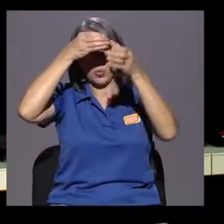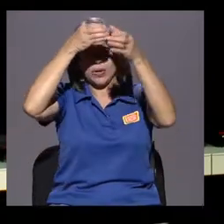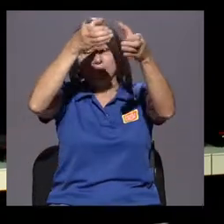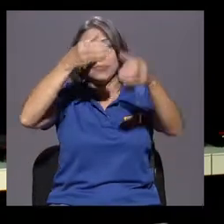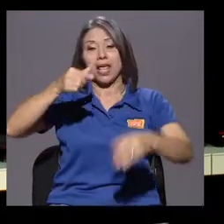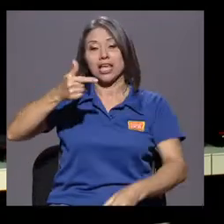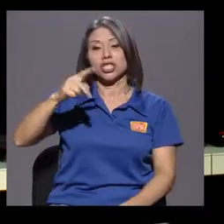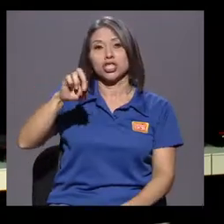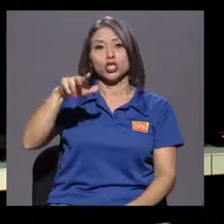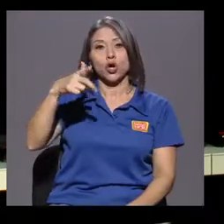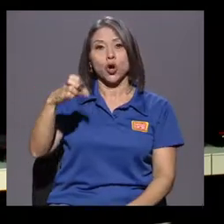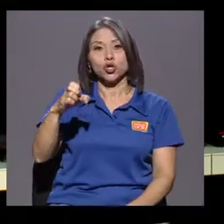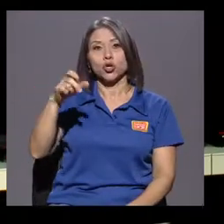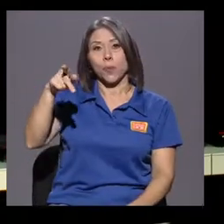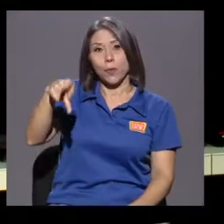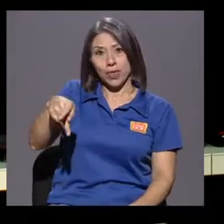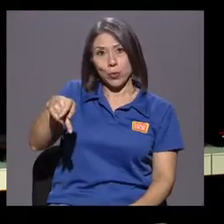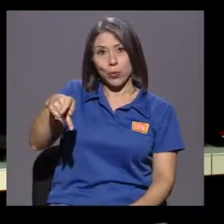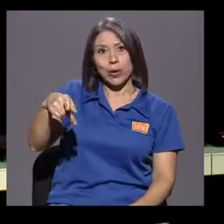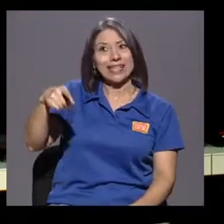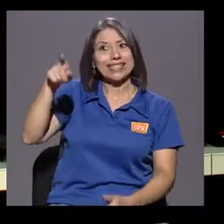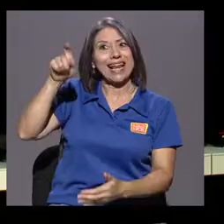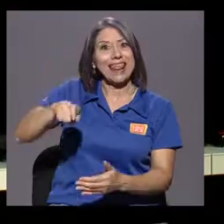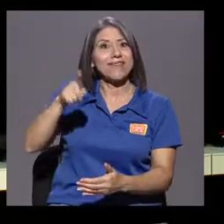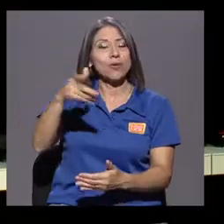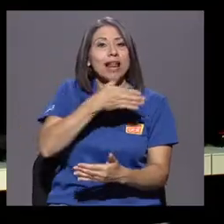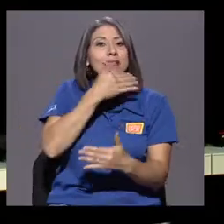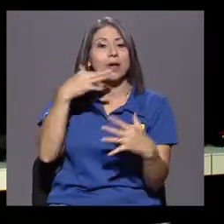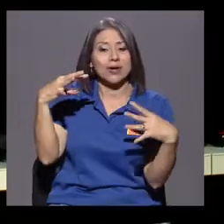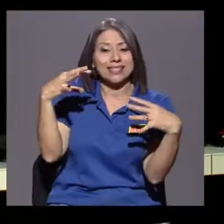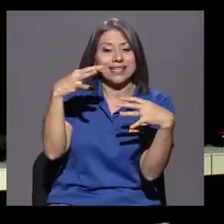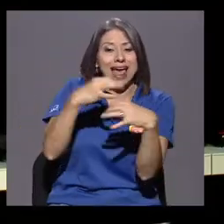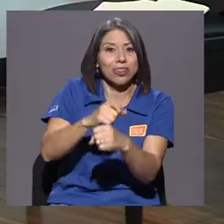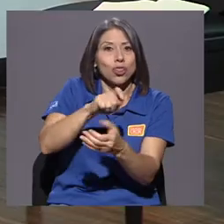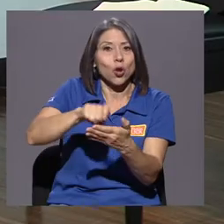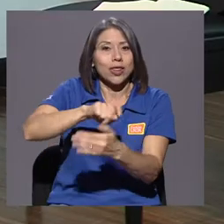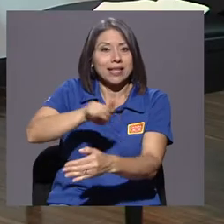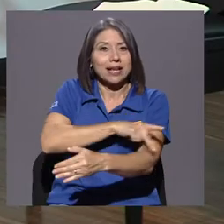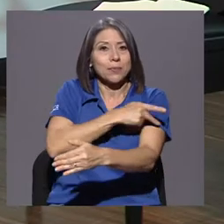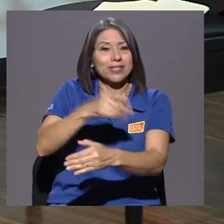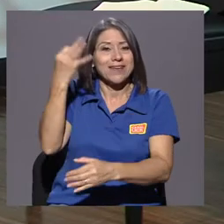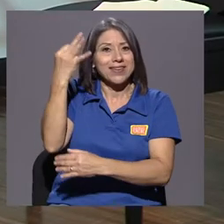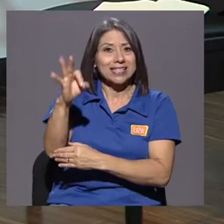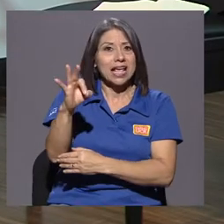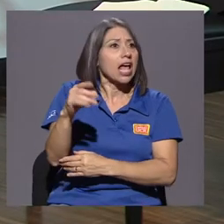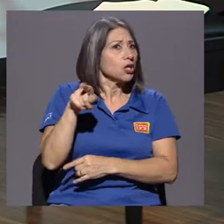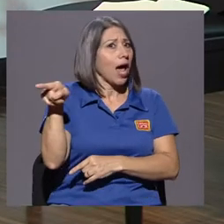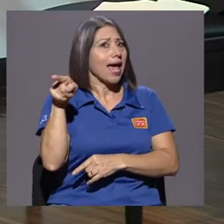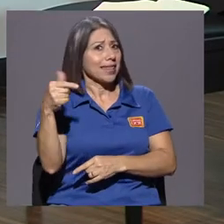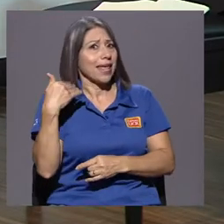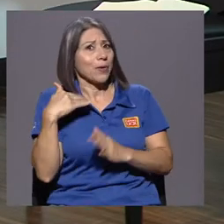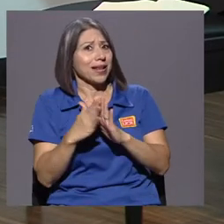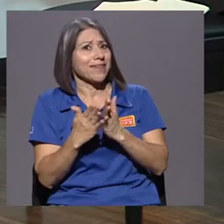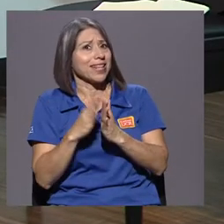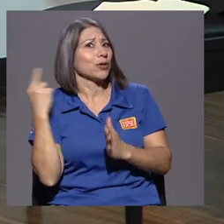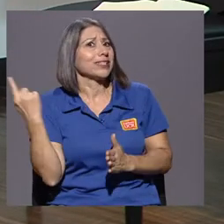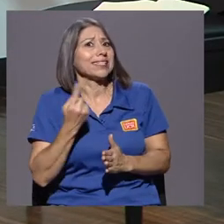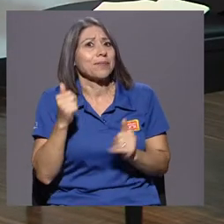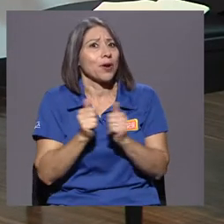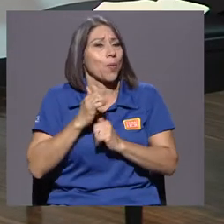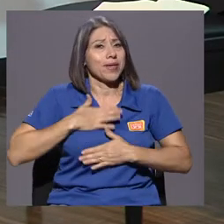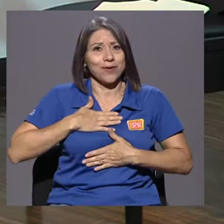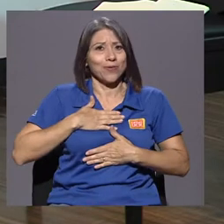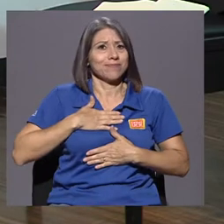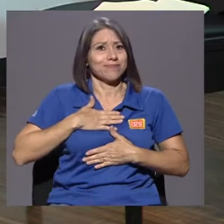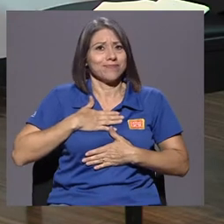mejores antologías de la poesía francesa siempre yendo el librito por cierto creo siempre el bando conmigo y lo he comprado veinte veces